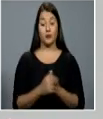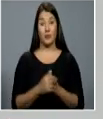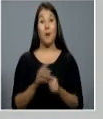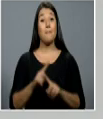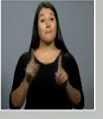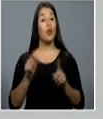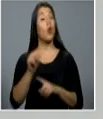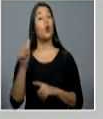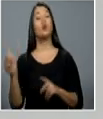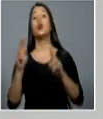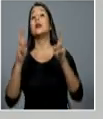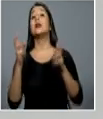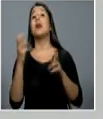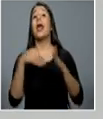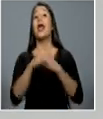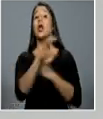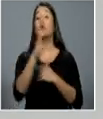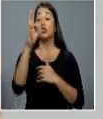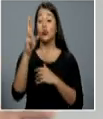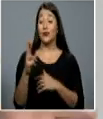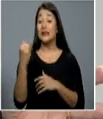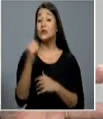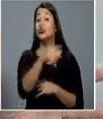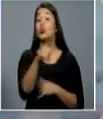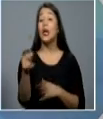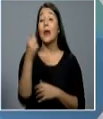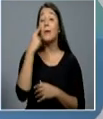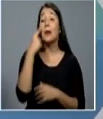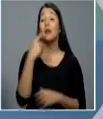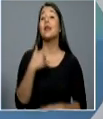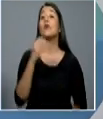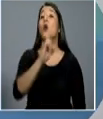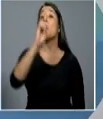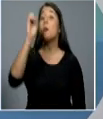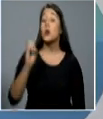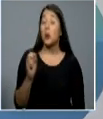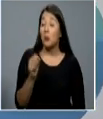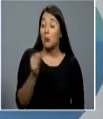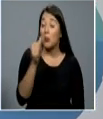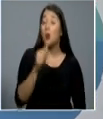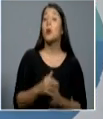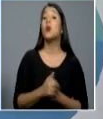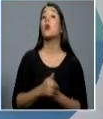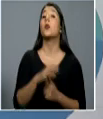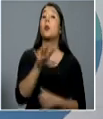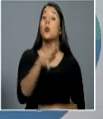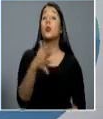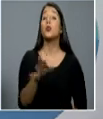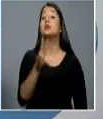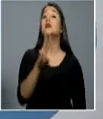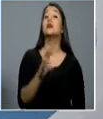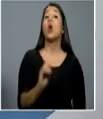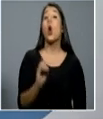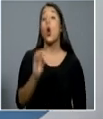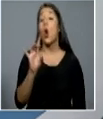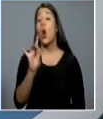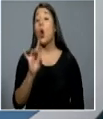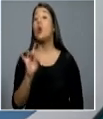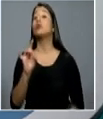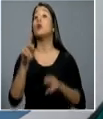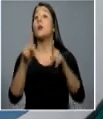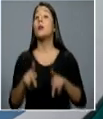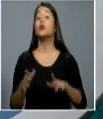Costa Rica, si ustedes ven, tenemos una tasa, digamos, relativamente baja, entre un 7 y 8